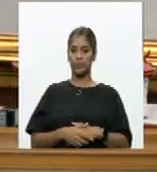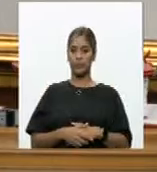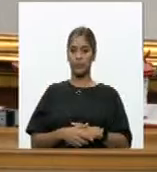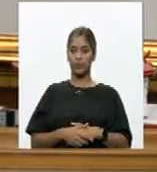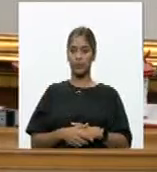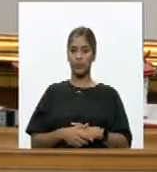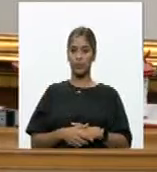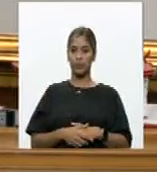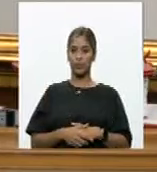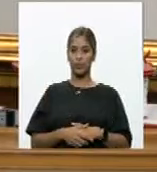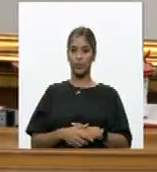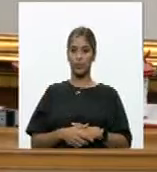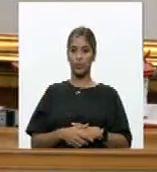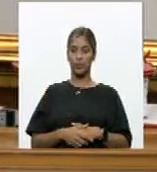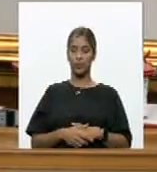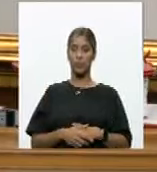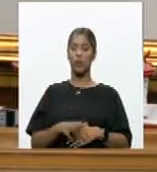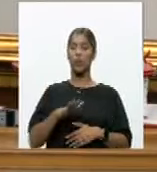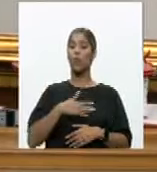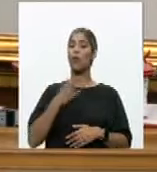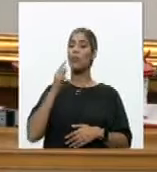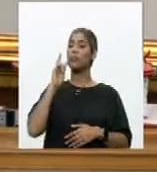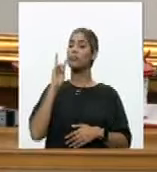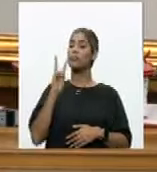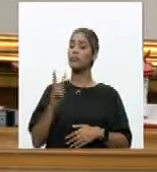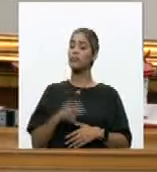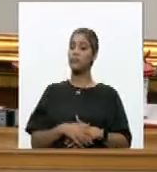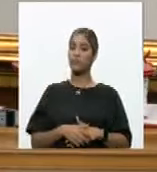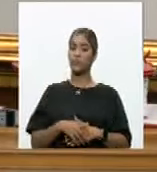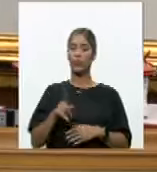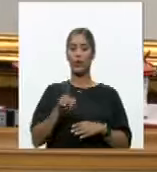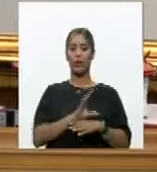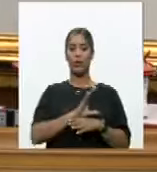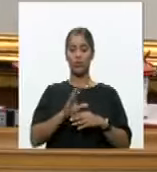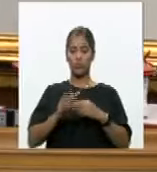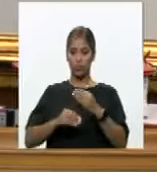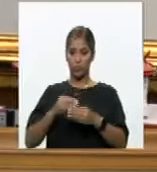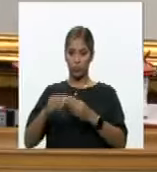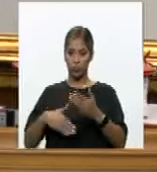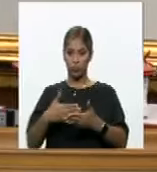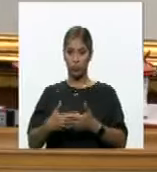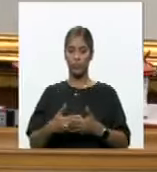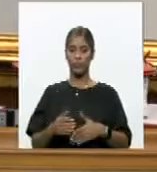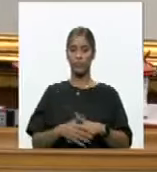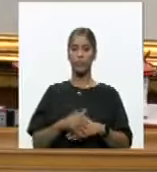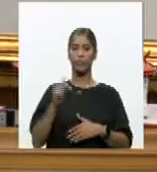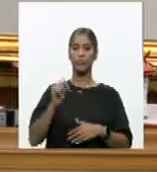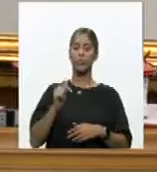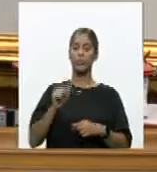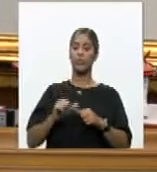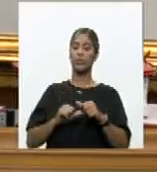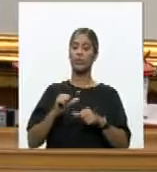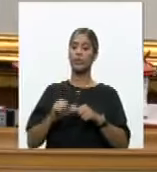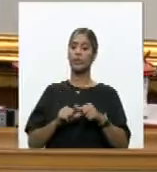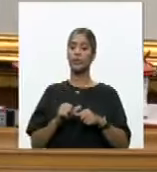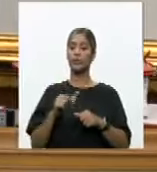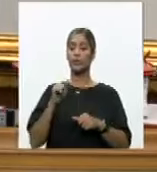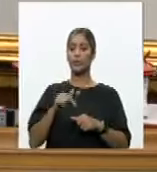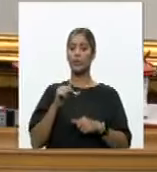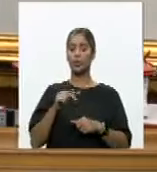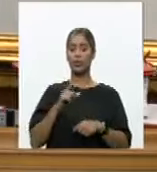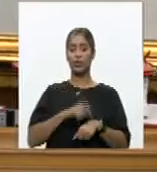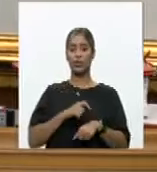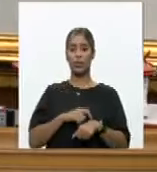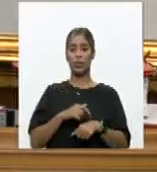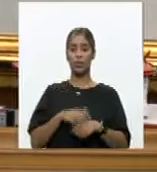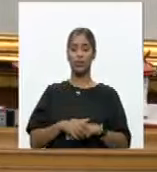él hubiera podido ver lo que sus canciones han hecho en este siglo, en este tiempo y